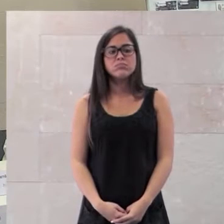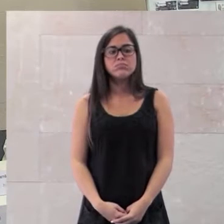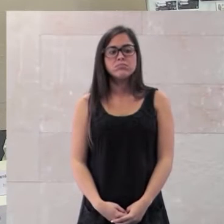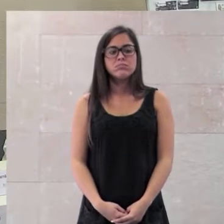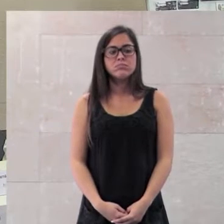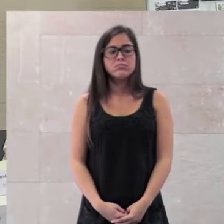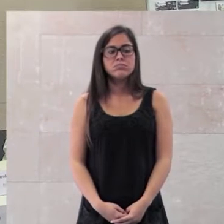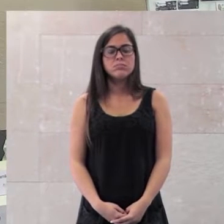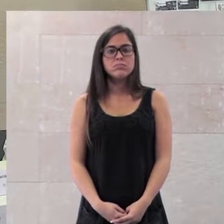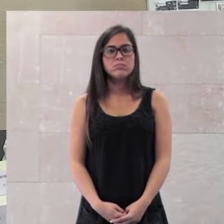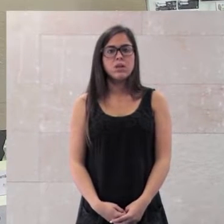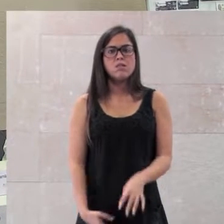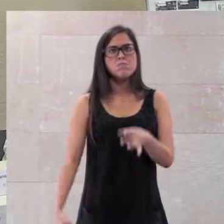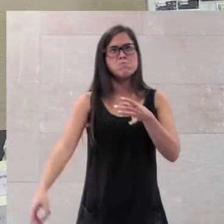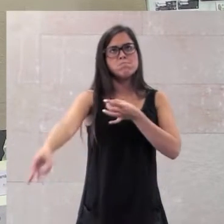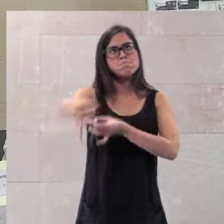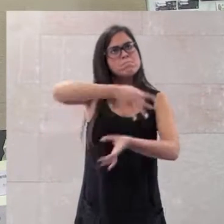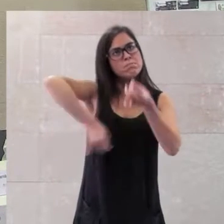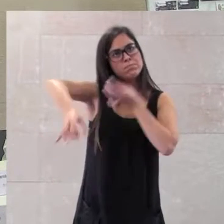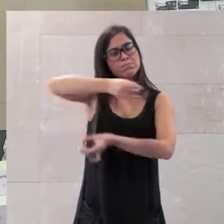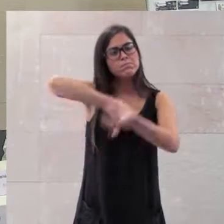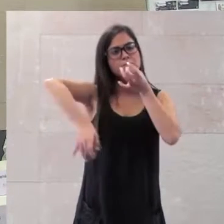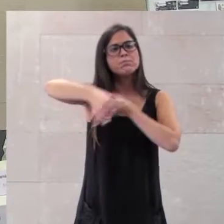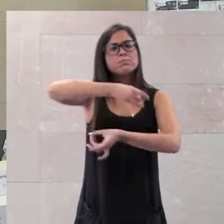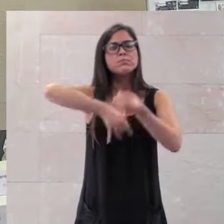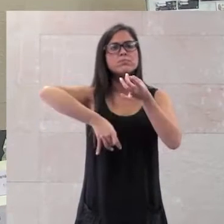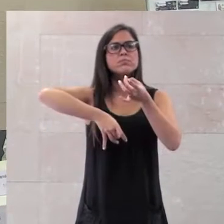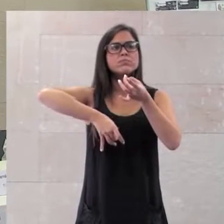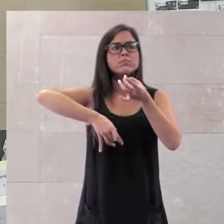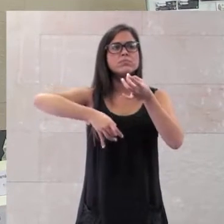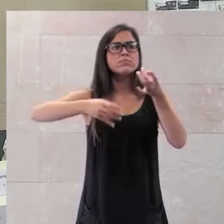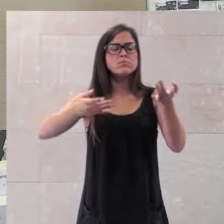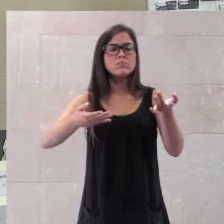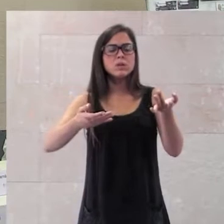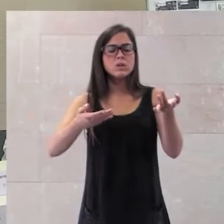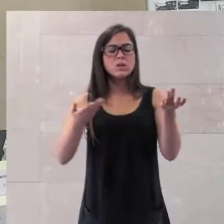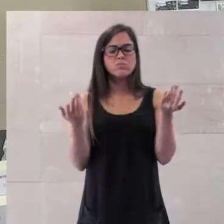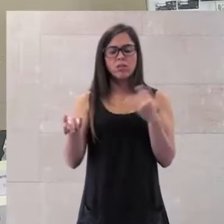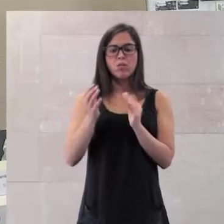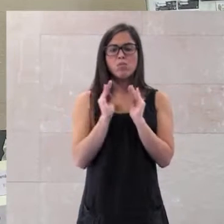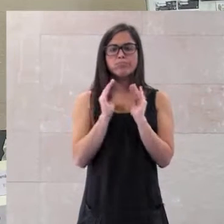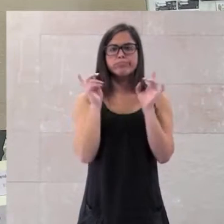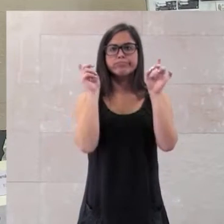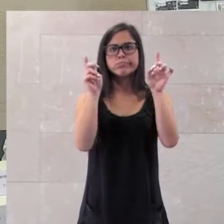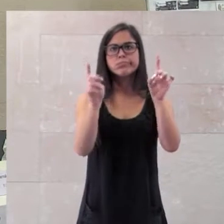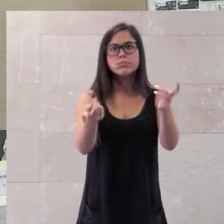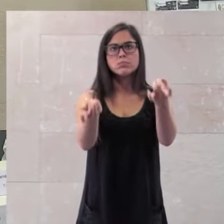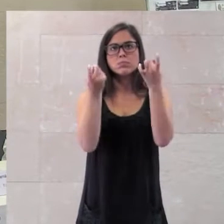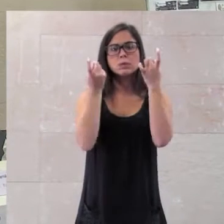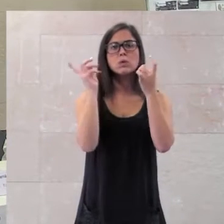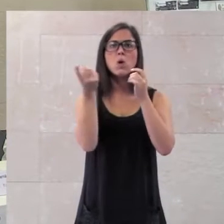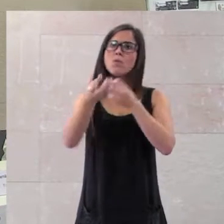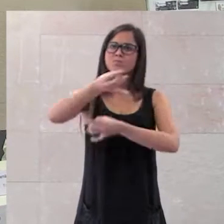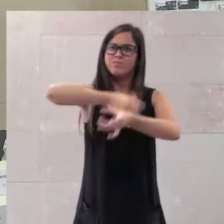Y se da una retroalimentación permanente que no es común, y una horizontalidad que no es común en otros